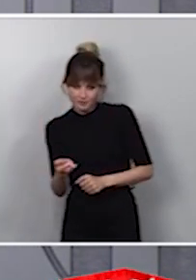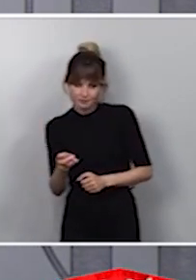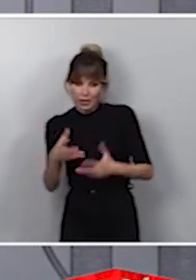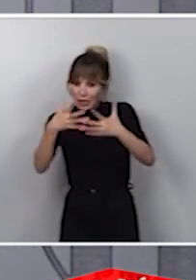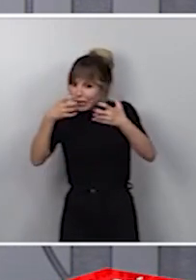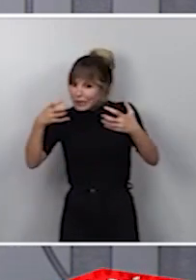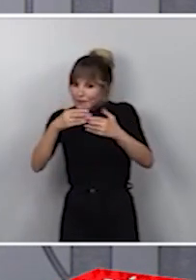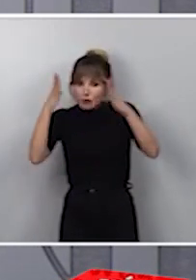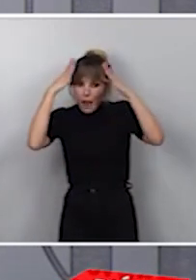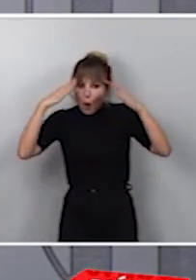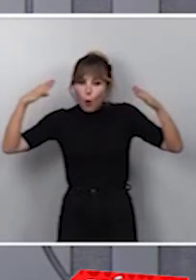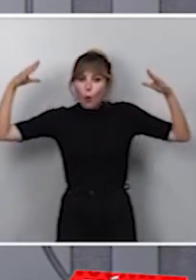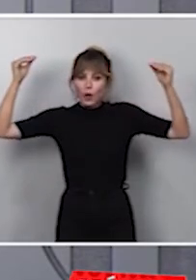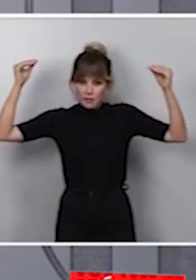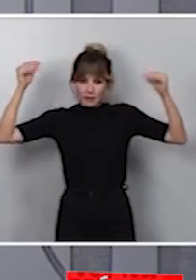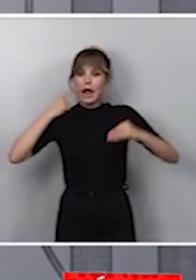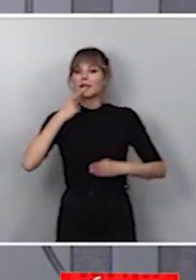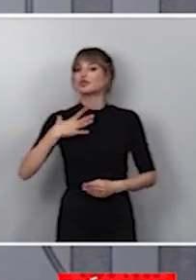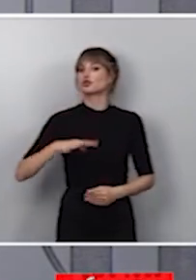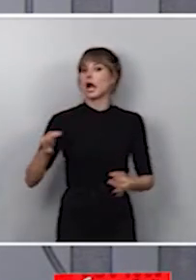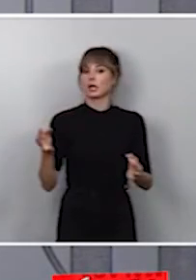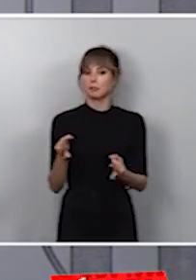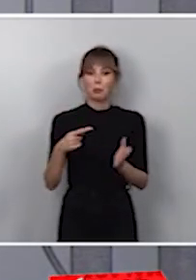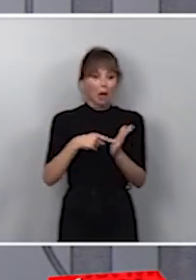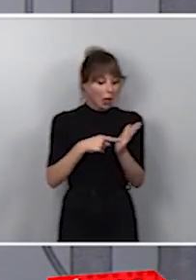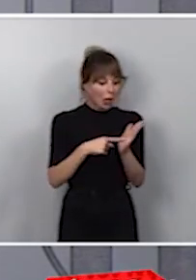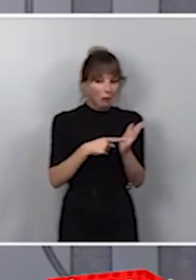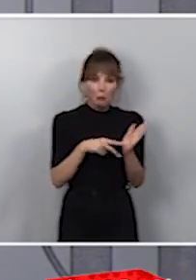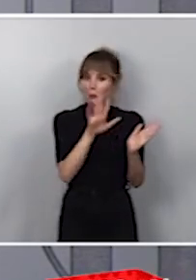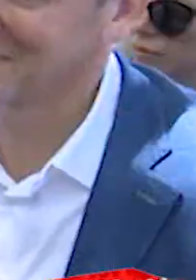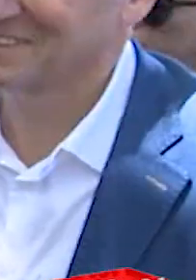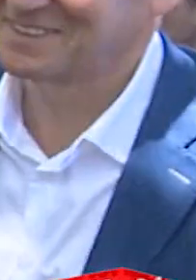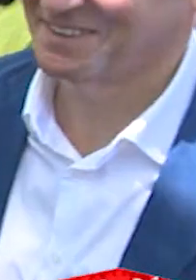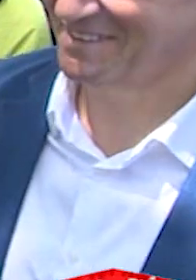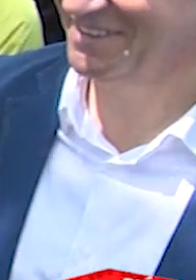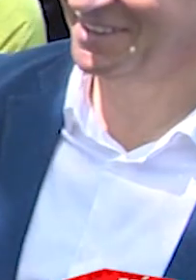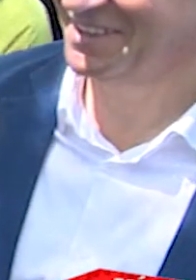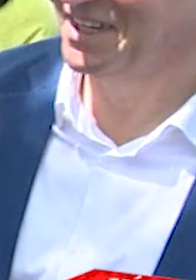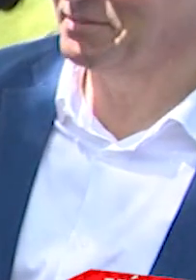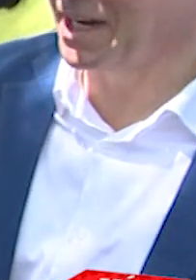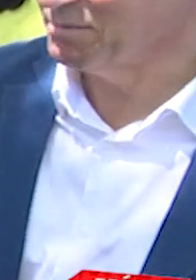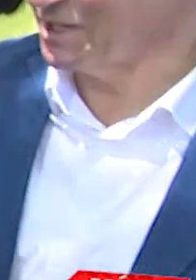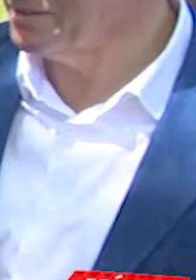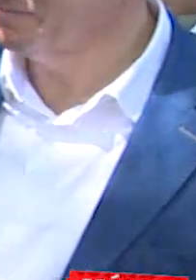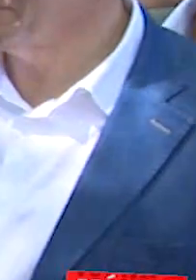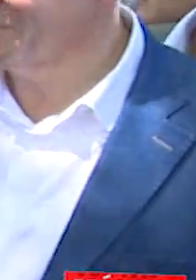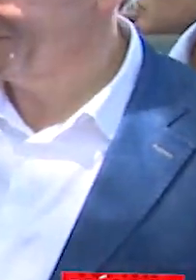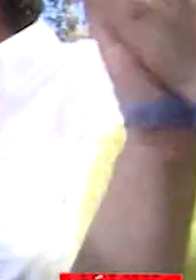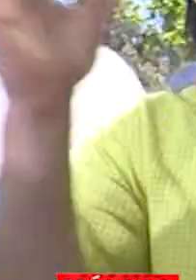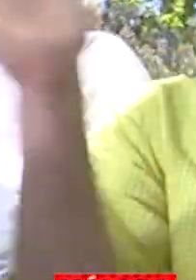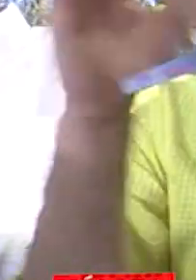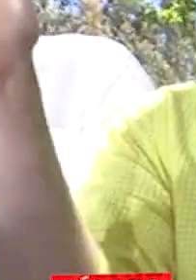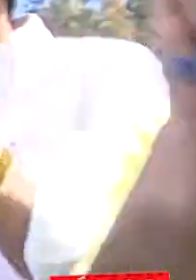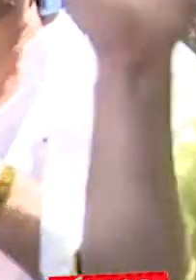el propio informe de la Guardia Civil ya ha dicho que aquí no había nada de nada. Por su lado, el líder del PP, Alberto Núñez Feijóo,